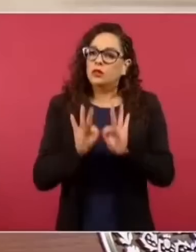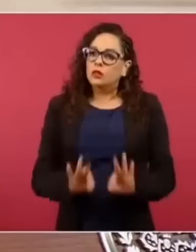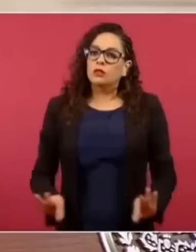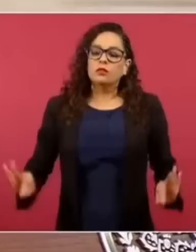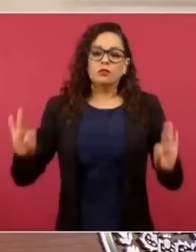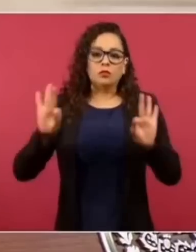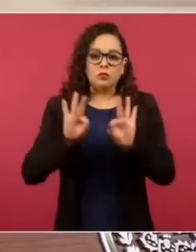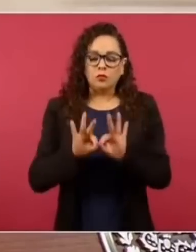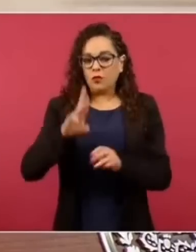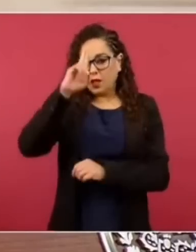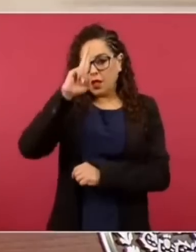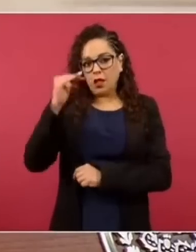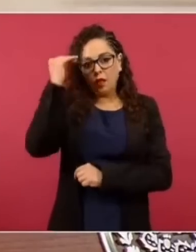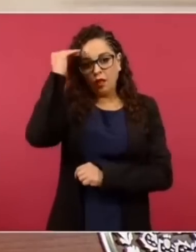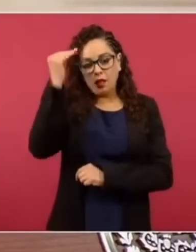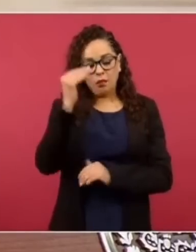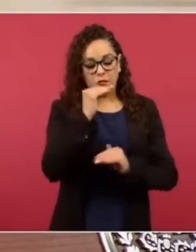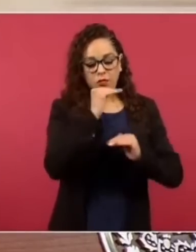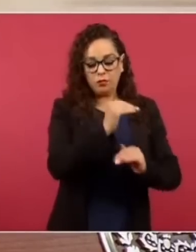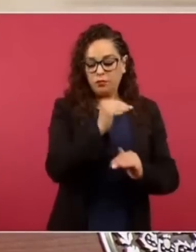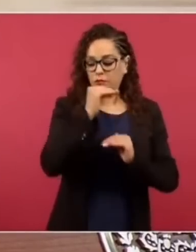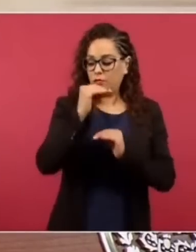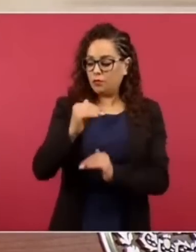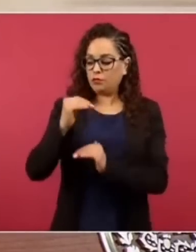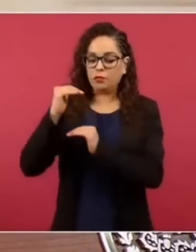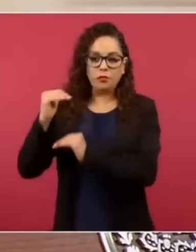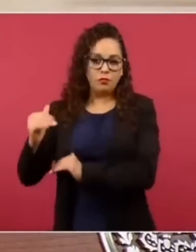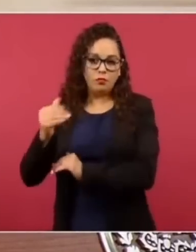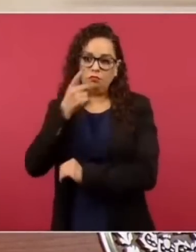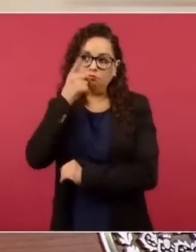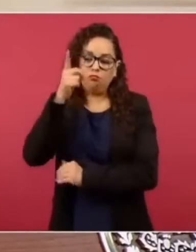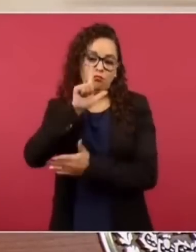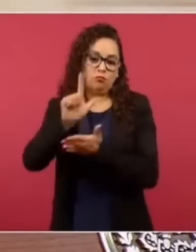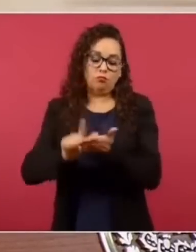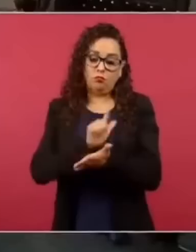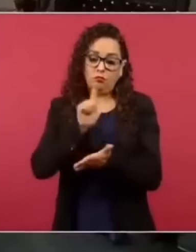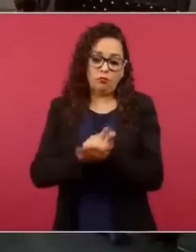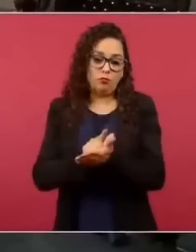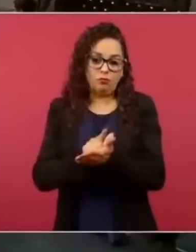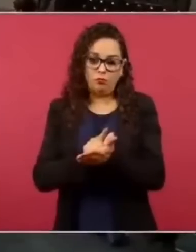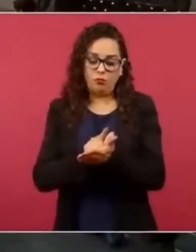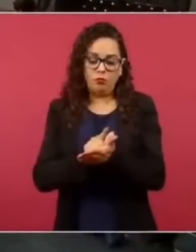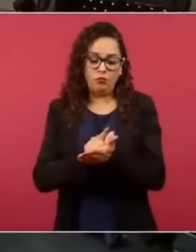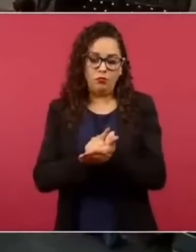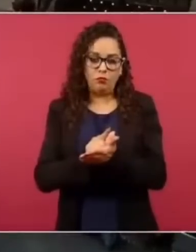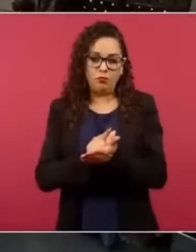den los plazos que por ley